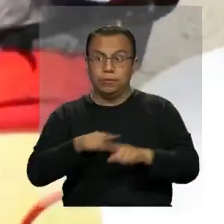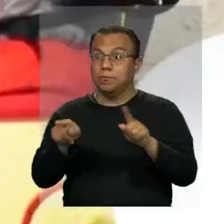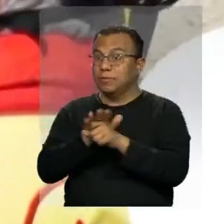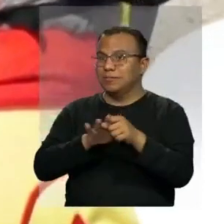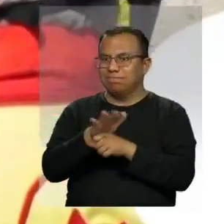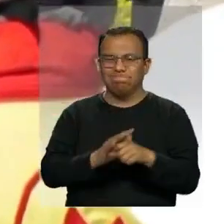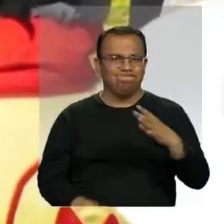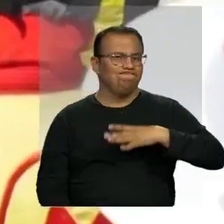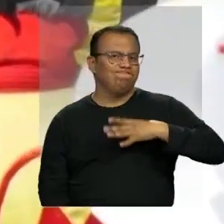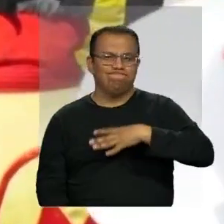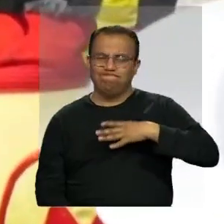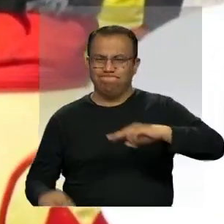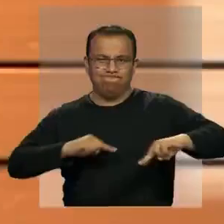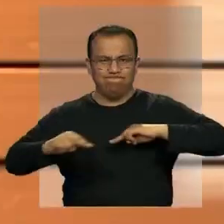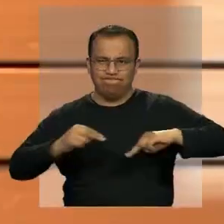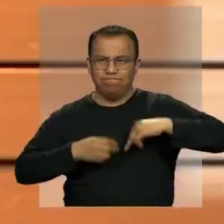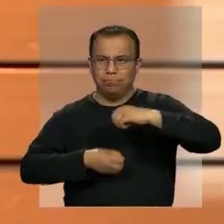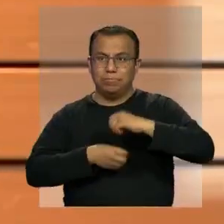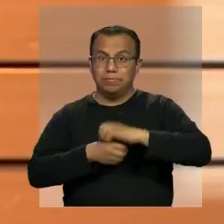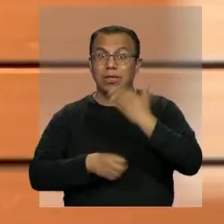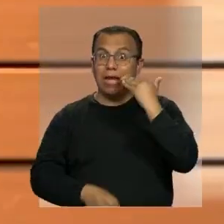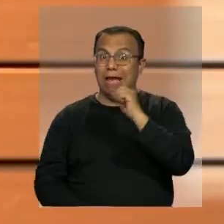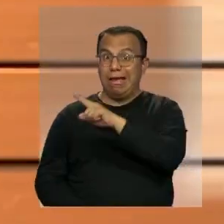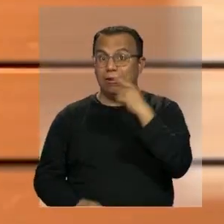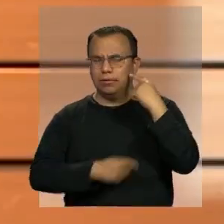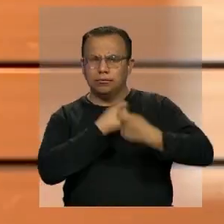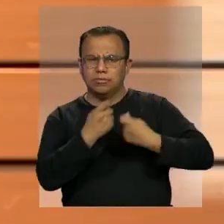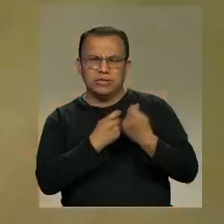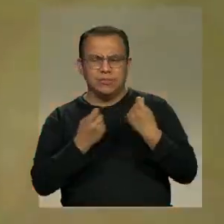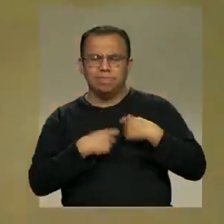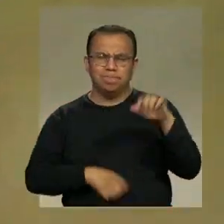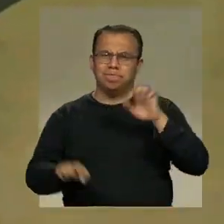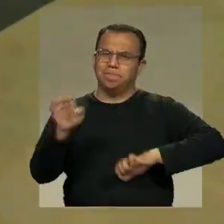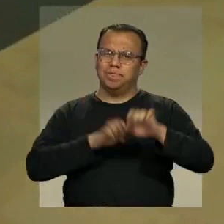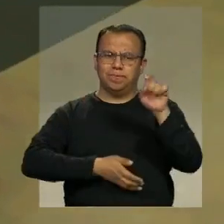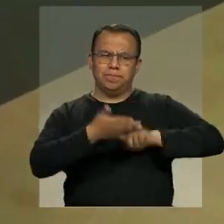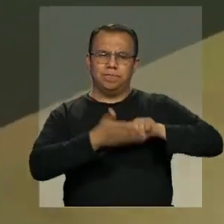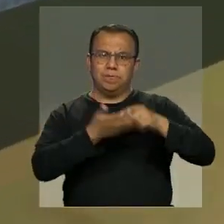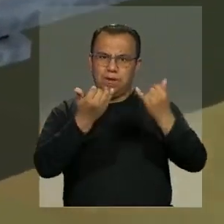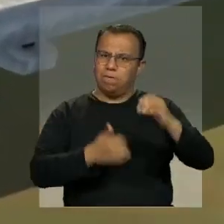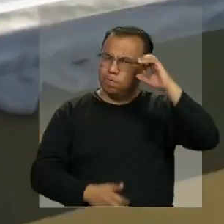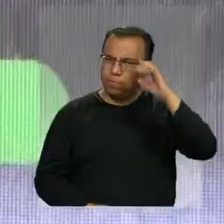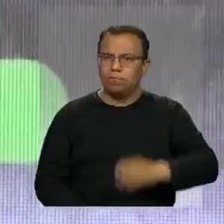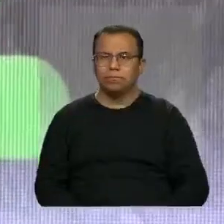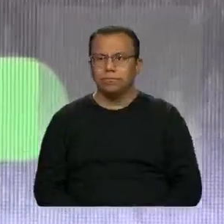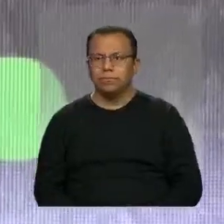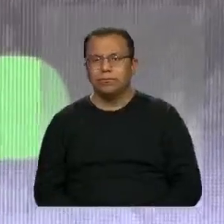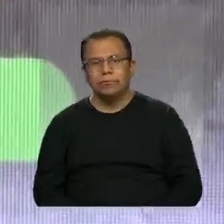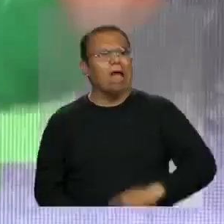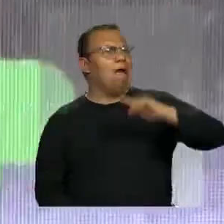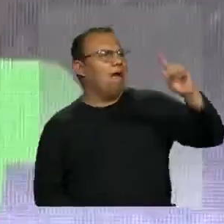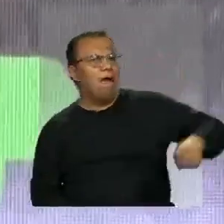generó descontento en la administración distrital. La alcaldesa Claudia López se mantiene en defensa de la contratación existente. Tanta vuelta y